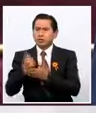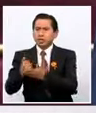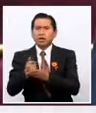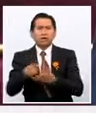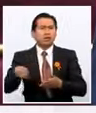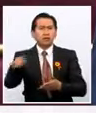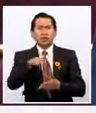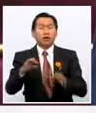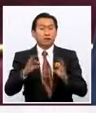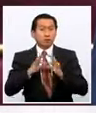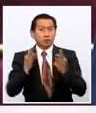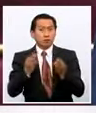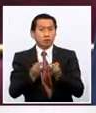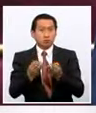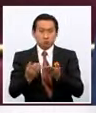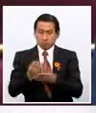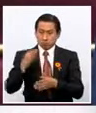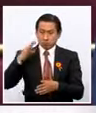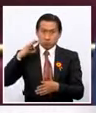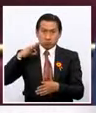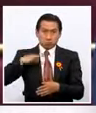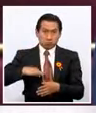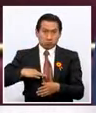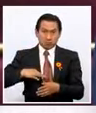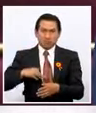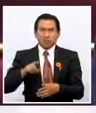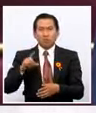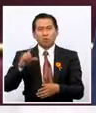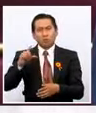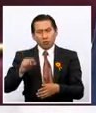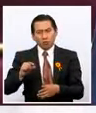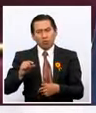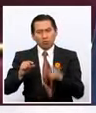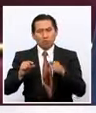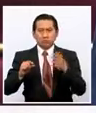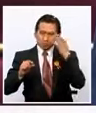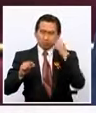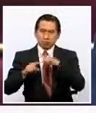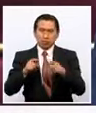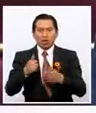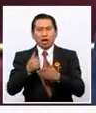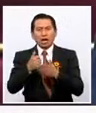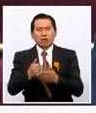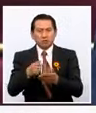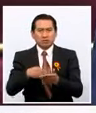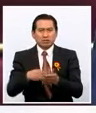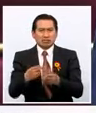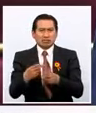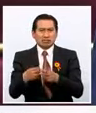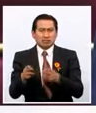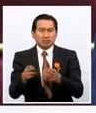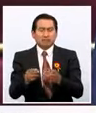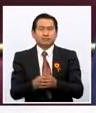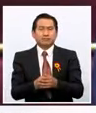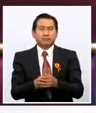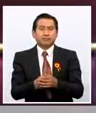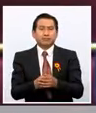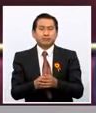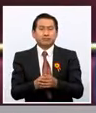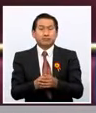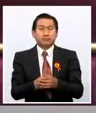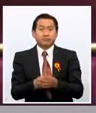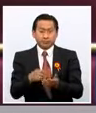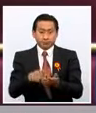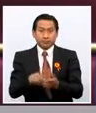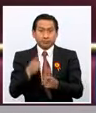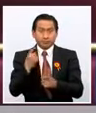que aunque no es una cantidad grande igual es una ayuda así se da